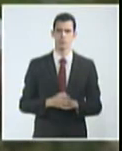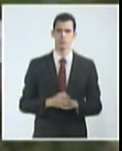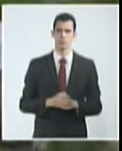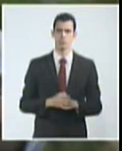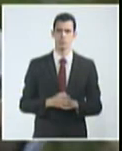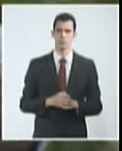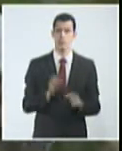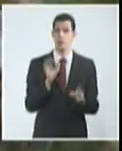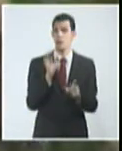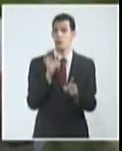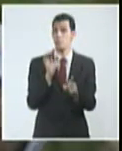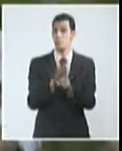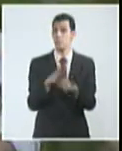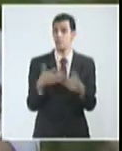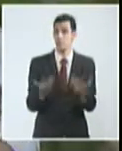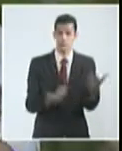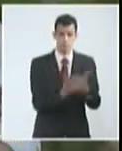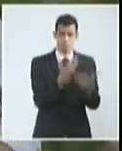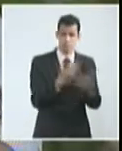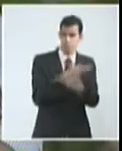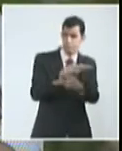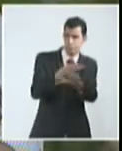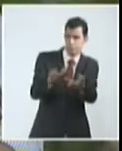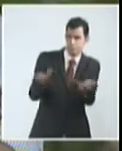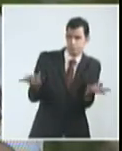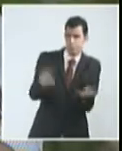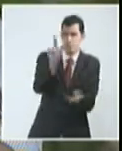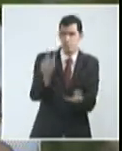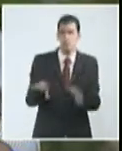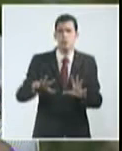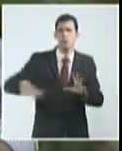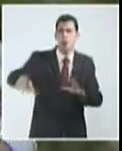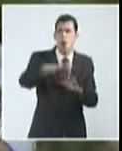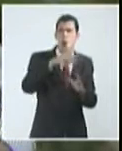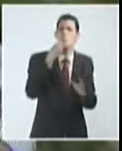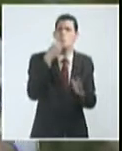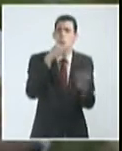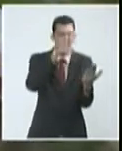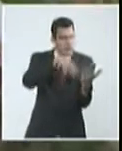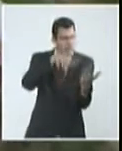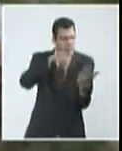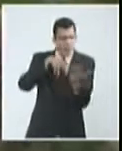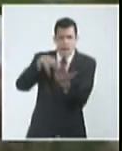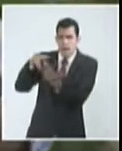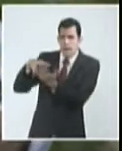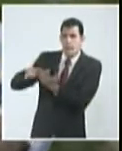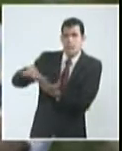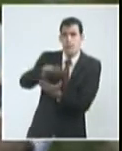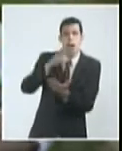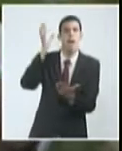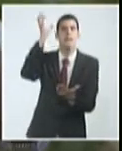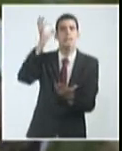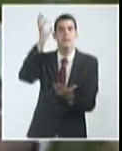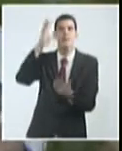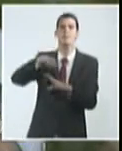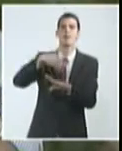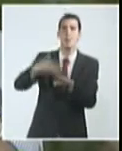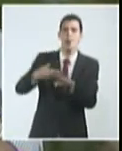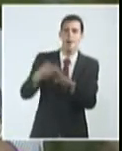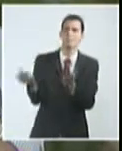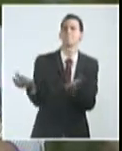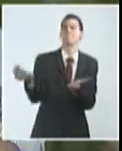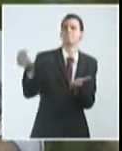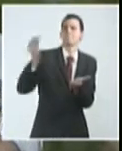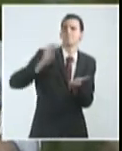recoger opinión de la población. Por lo tanto, de esa versión 22 ya hay nuevas versiones que incorporan esos elementos que forman parte de la